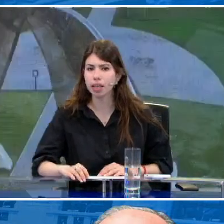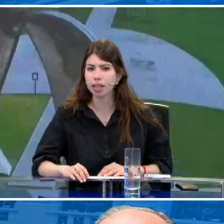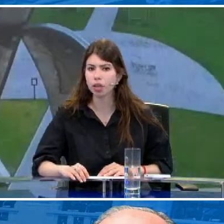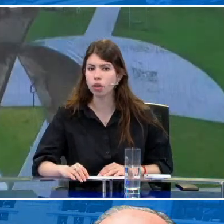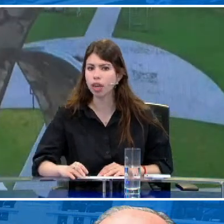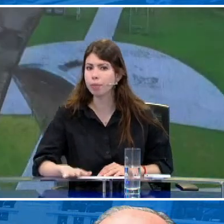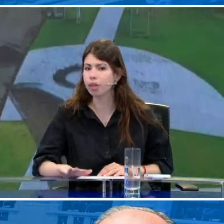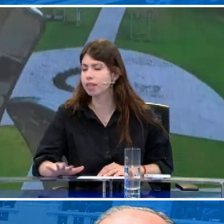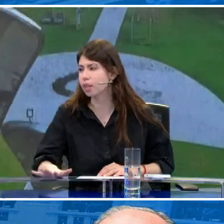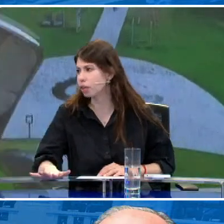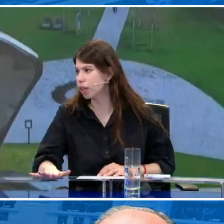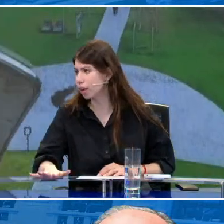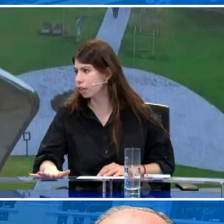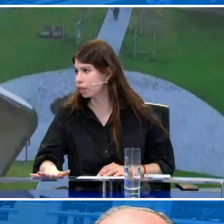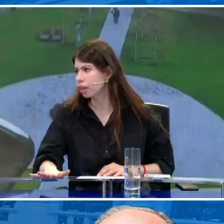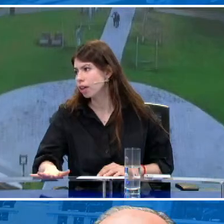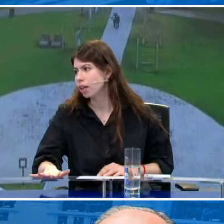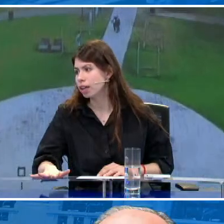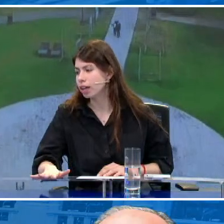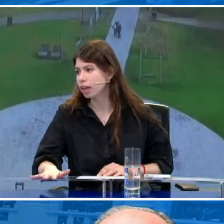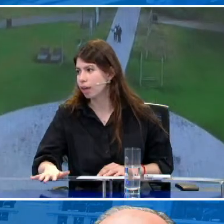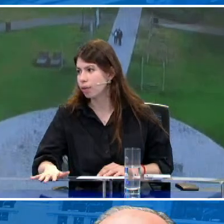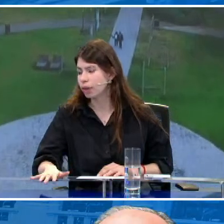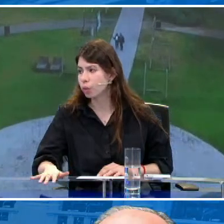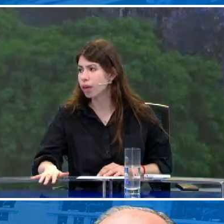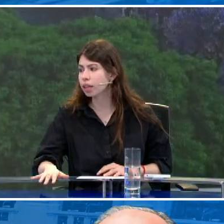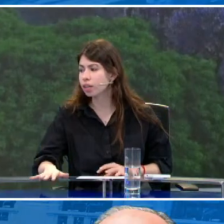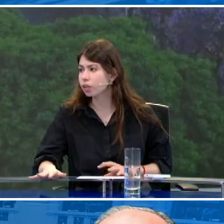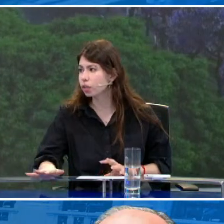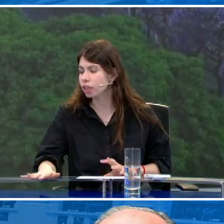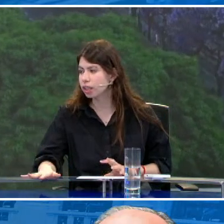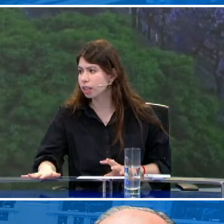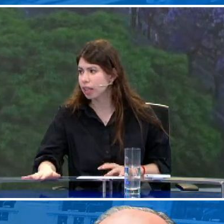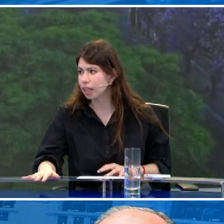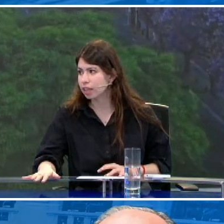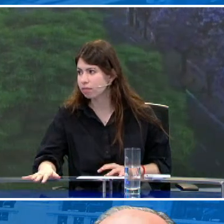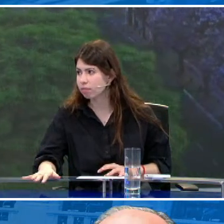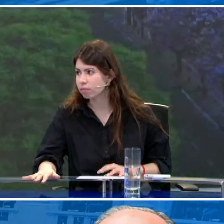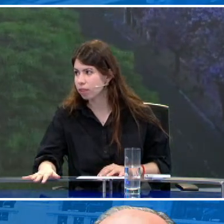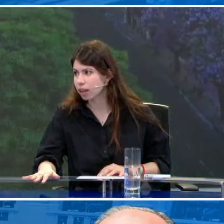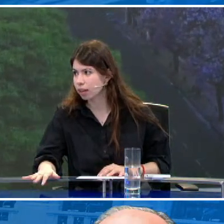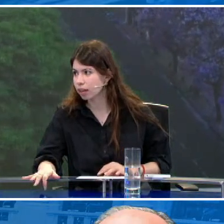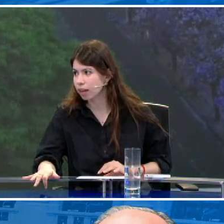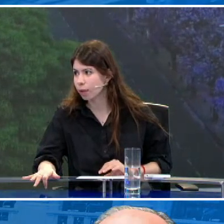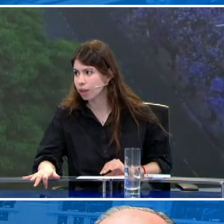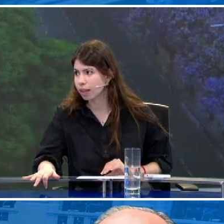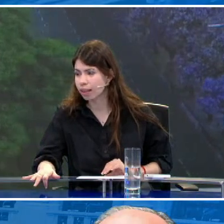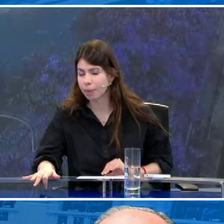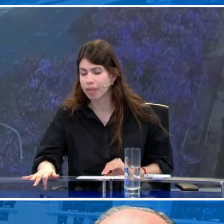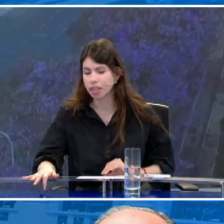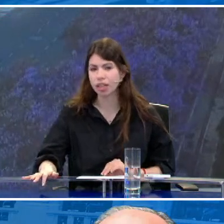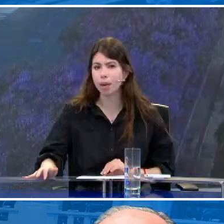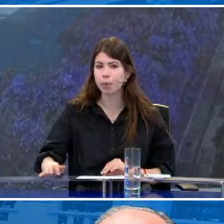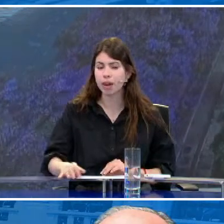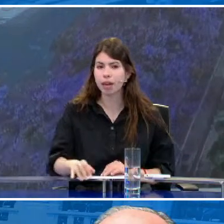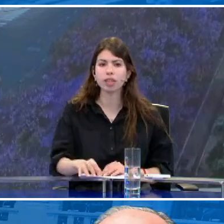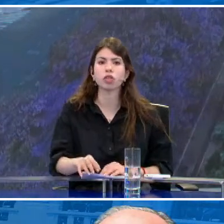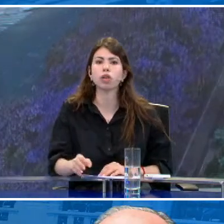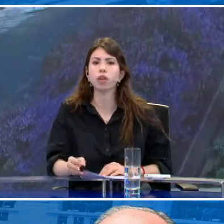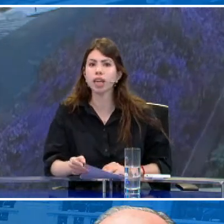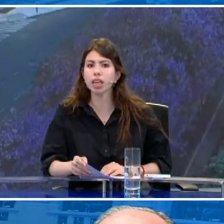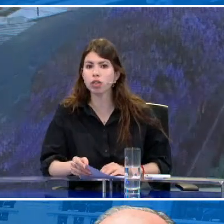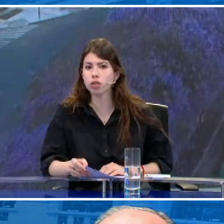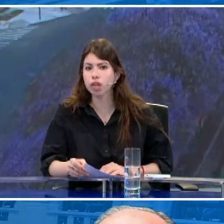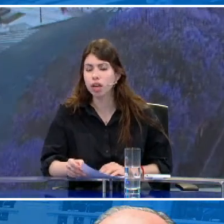que los cambios que se lograron efectuar no tienen que dar marcha atrás por el rechazo